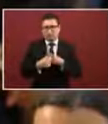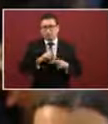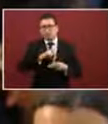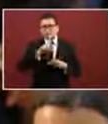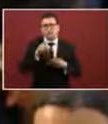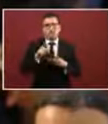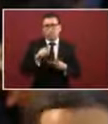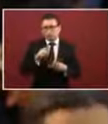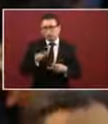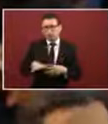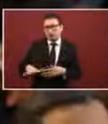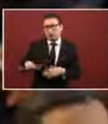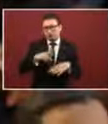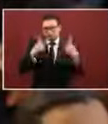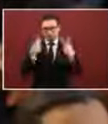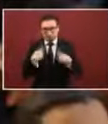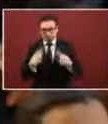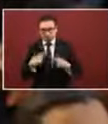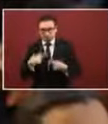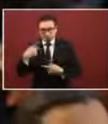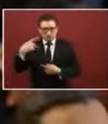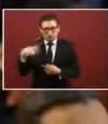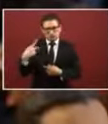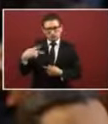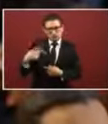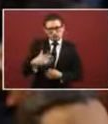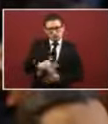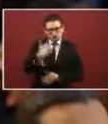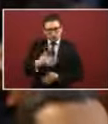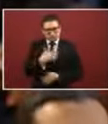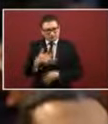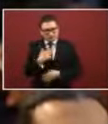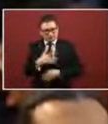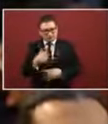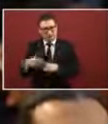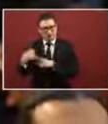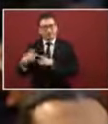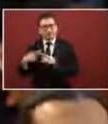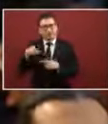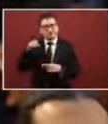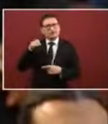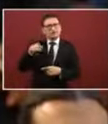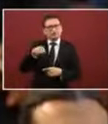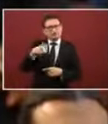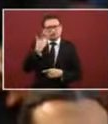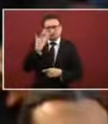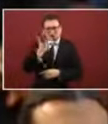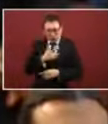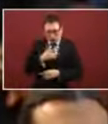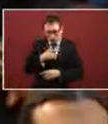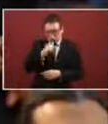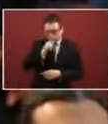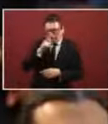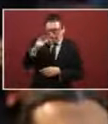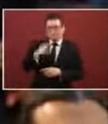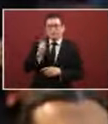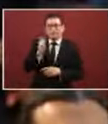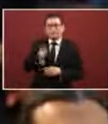y el corazón de los pueblos, ahí entendí que nos querían robar el alma y el corazón.